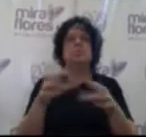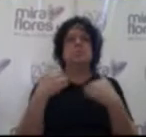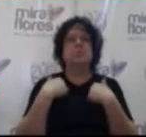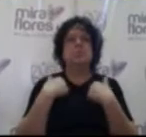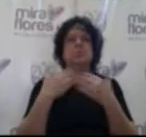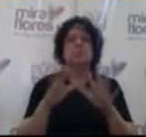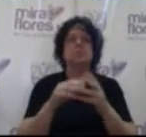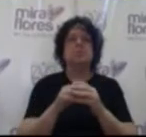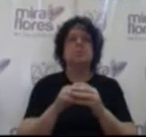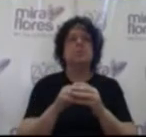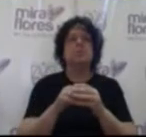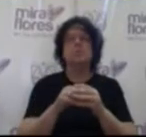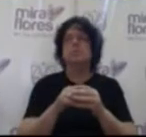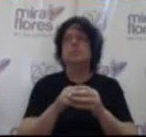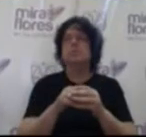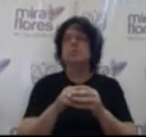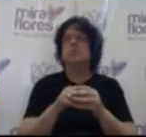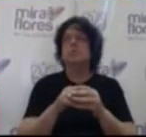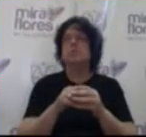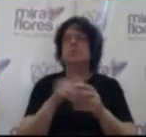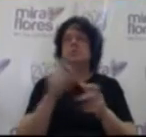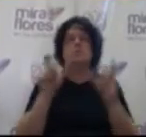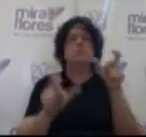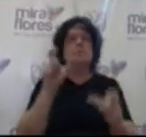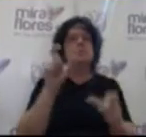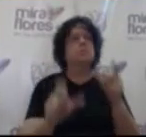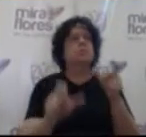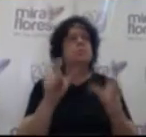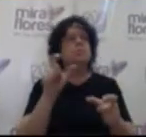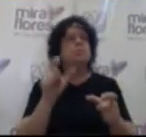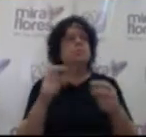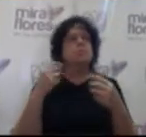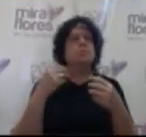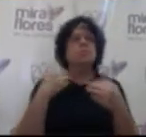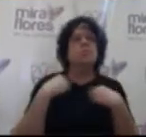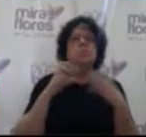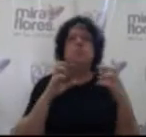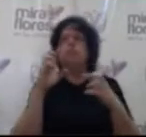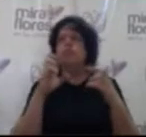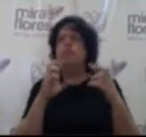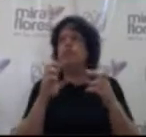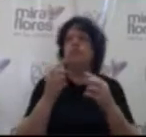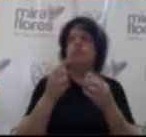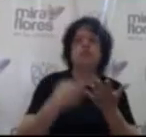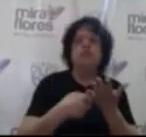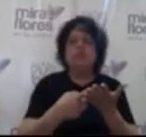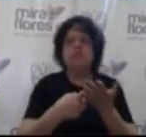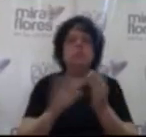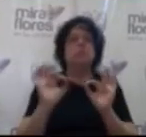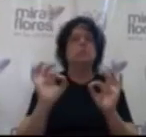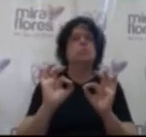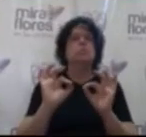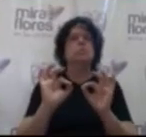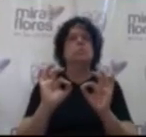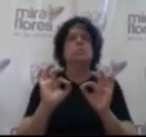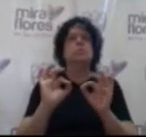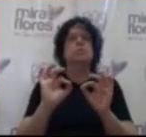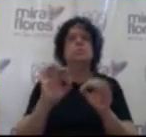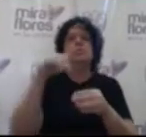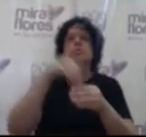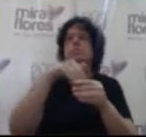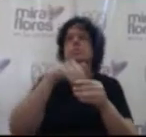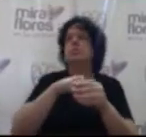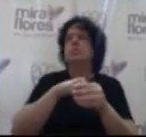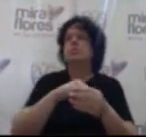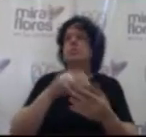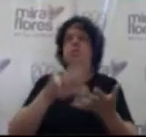aquellos miembros del Consejo que estén con algún tipo de observación en relación al acta. Si no hay observaciones, procederemos al voto. Aquellos que